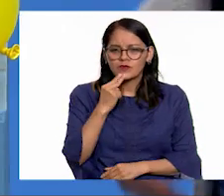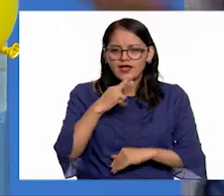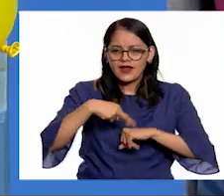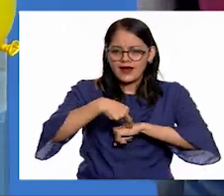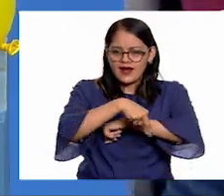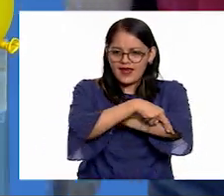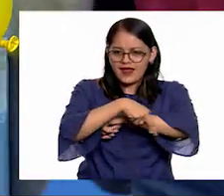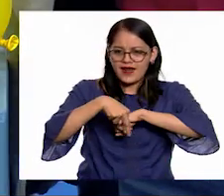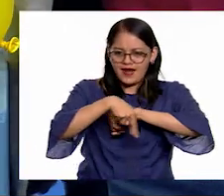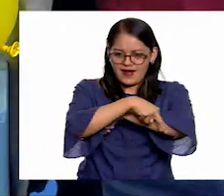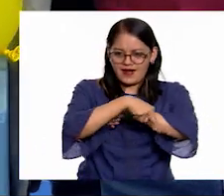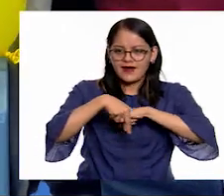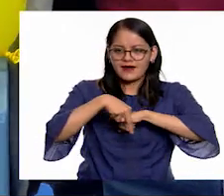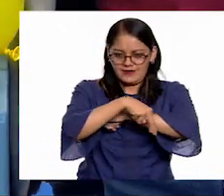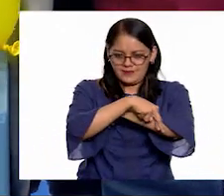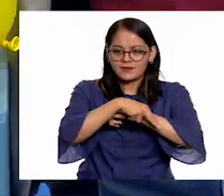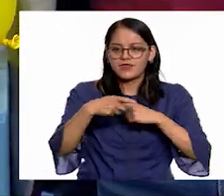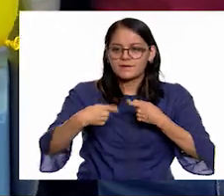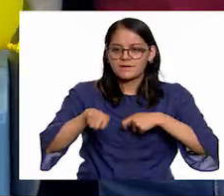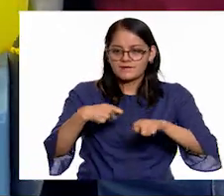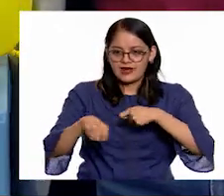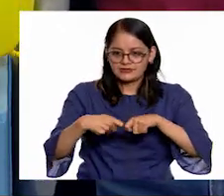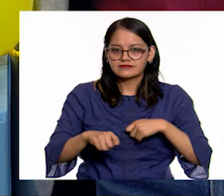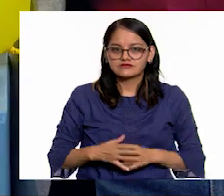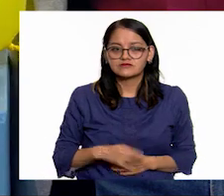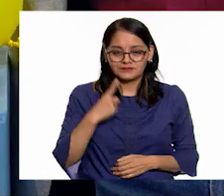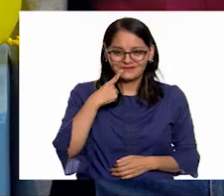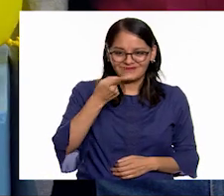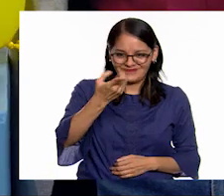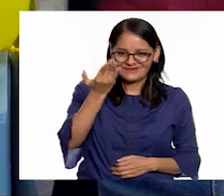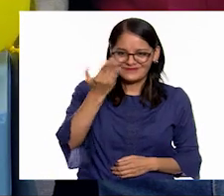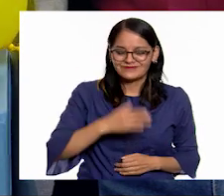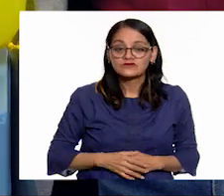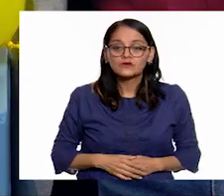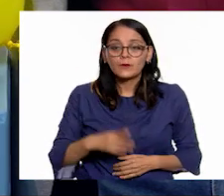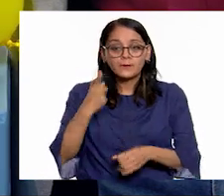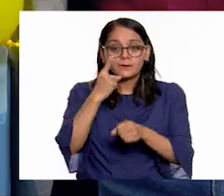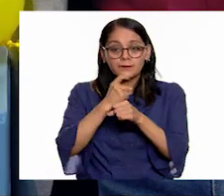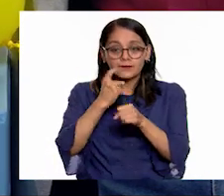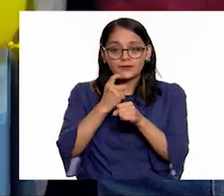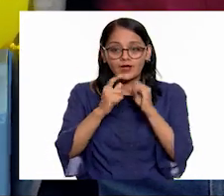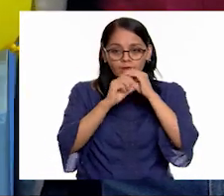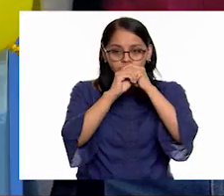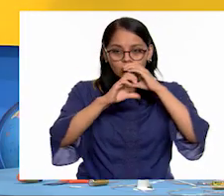de plástico. También la tenemos aquí. Hagámoslo primero con el